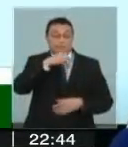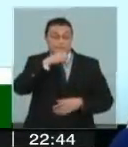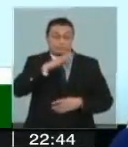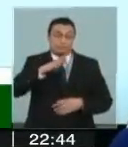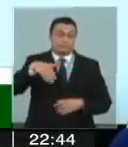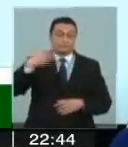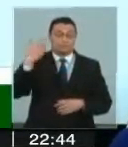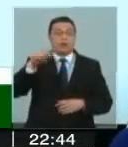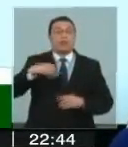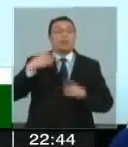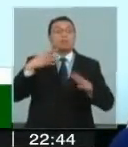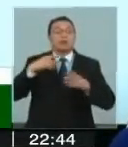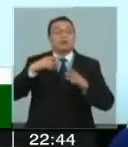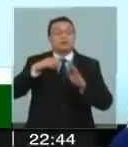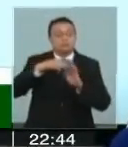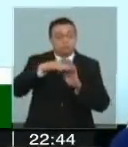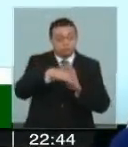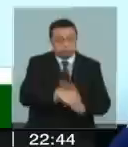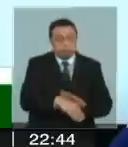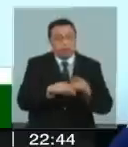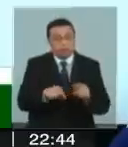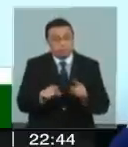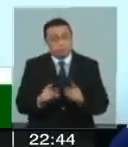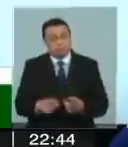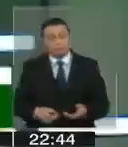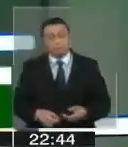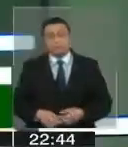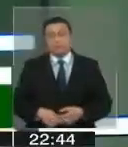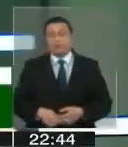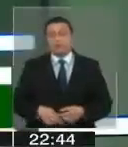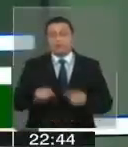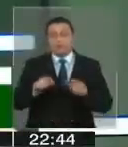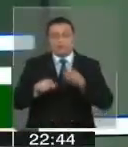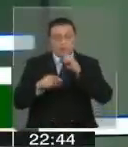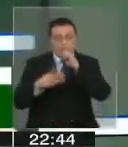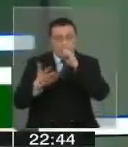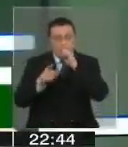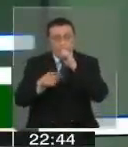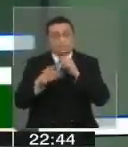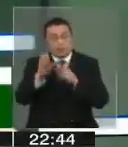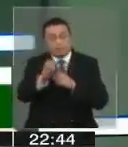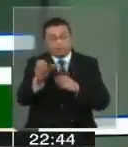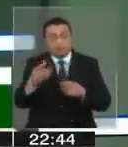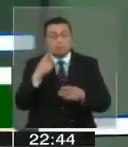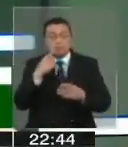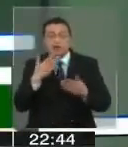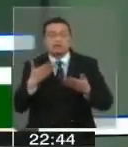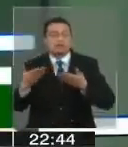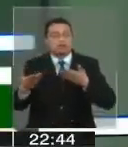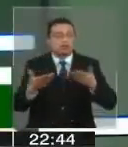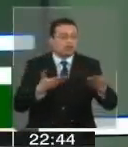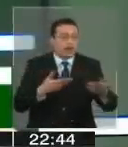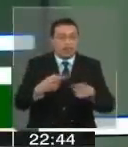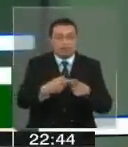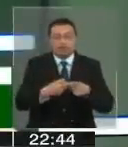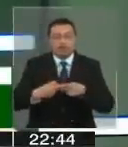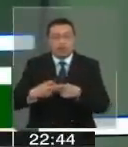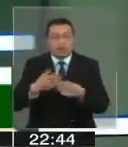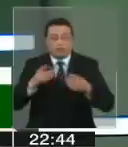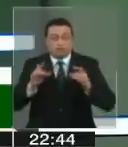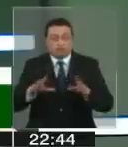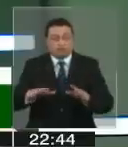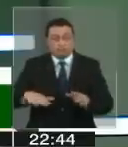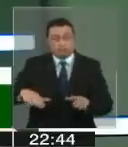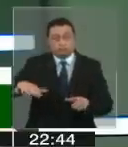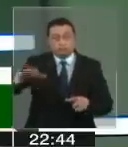de involución, de deterioro que se provoca ahí? Lo que pasa es que somos seres sociales, o sea, por definición. Entonces,